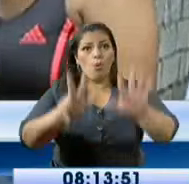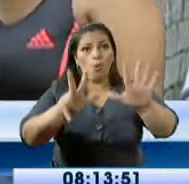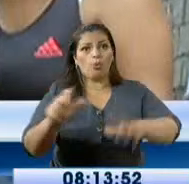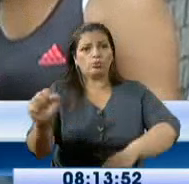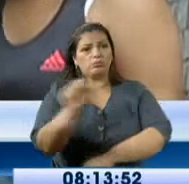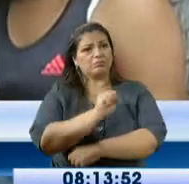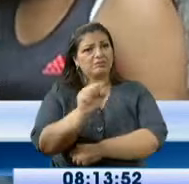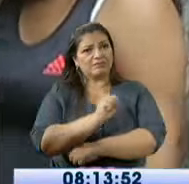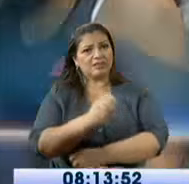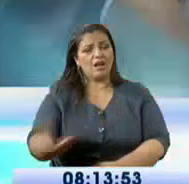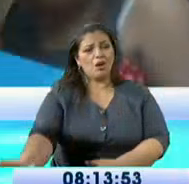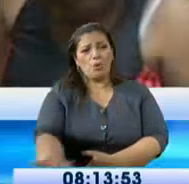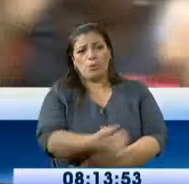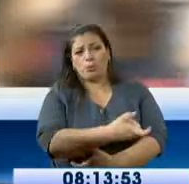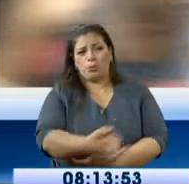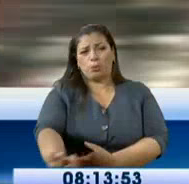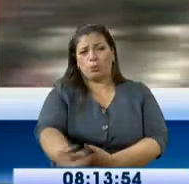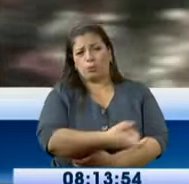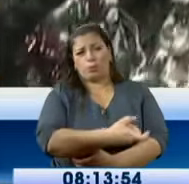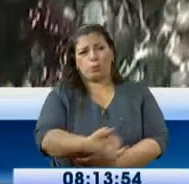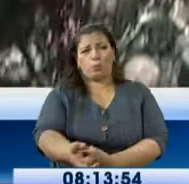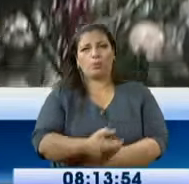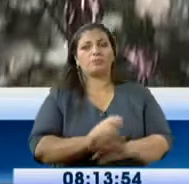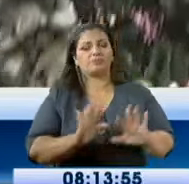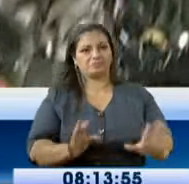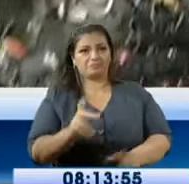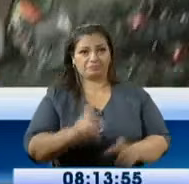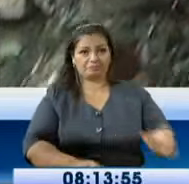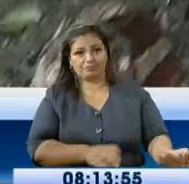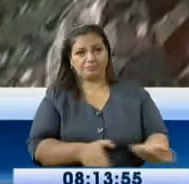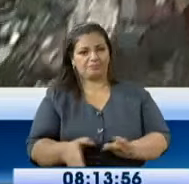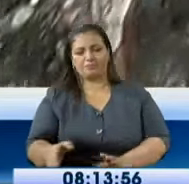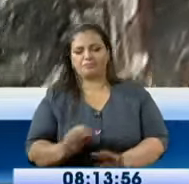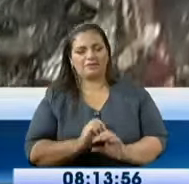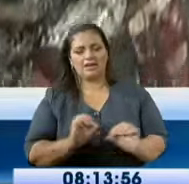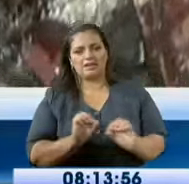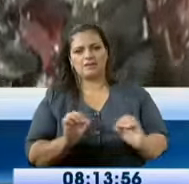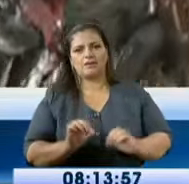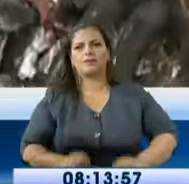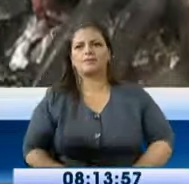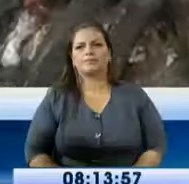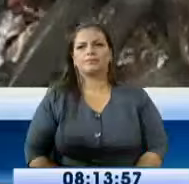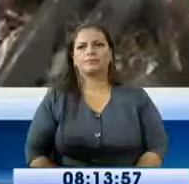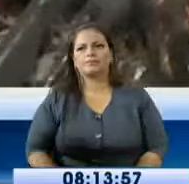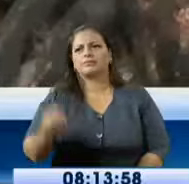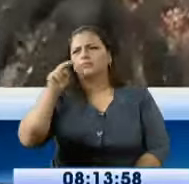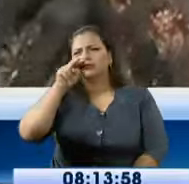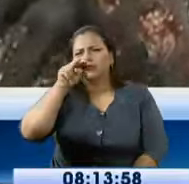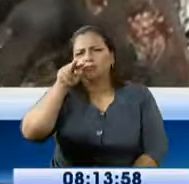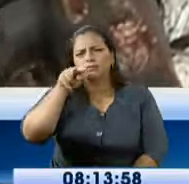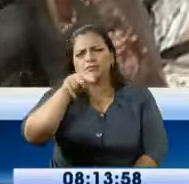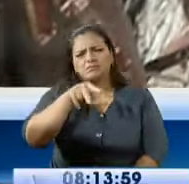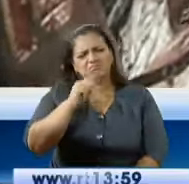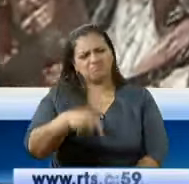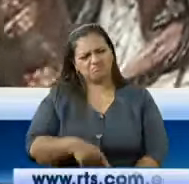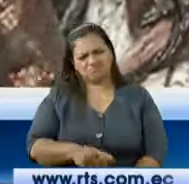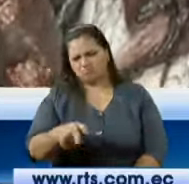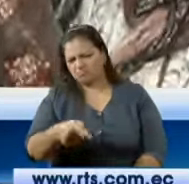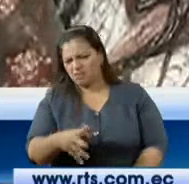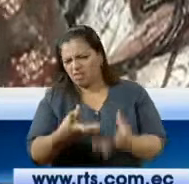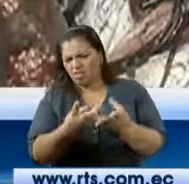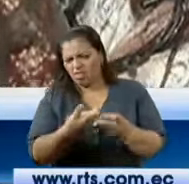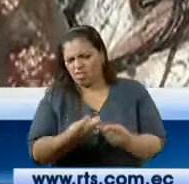se registraron víctimas mortales. Sin embargo, en medio de la tragedia, una poderosa imagen de fe se mantuvo intacta. Las llamas no